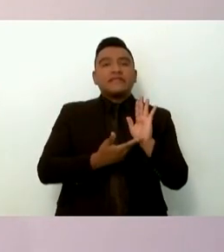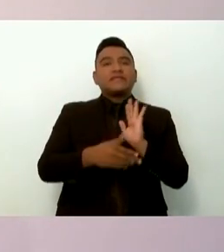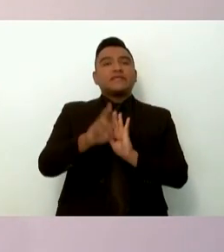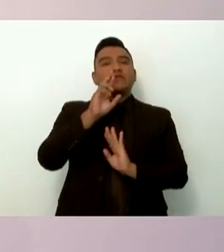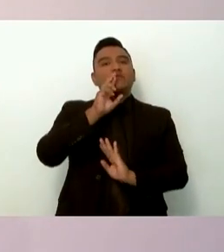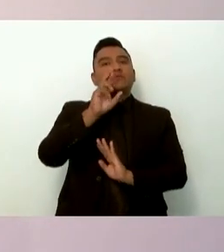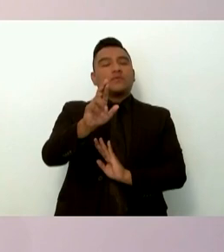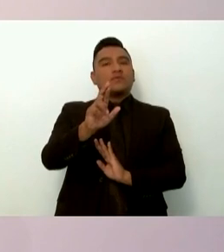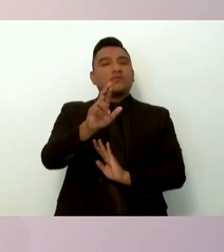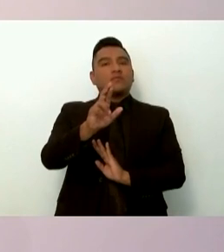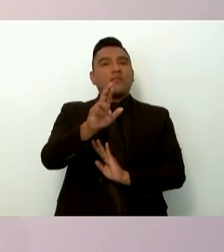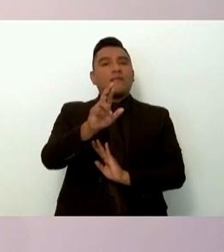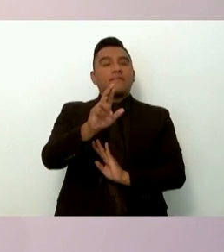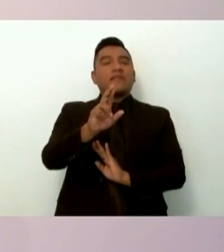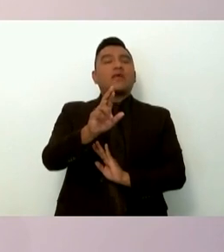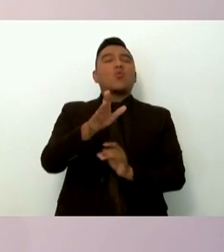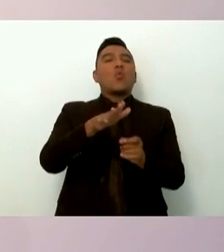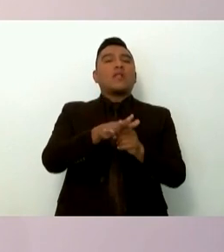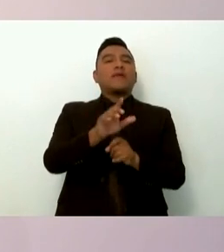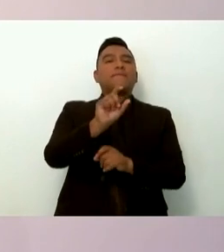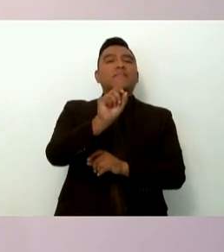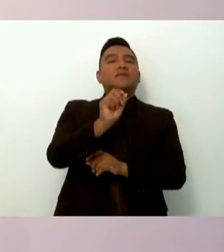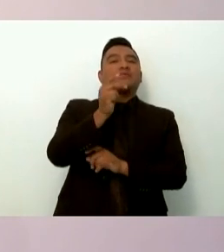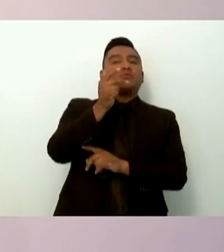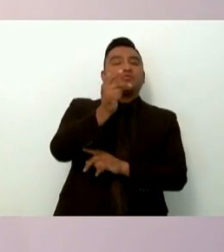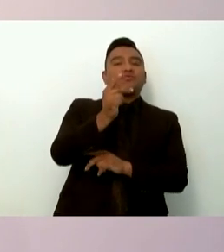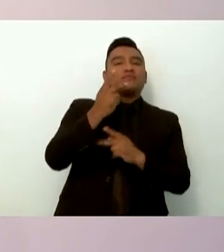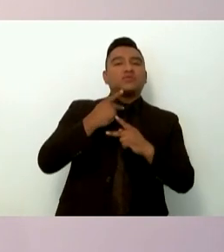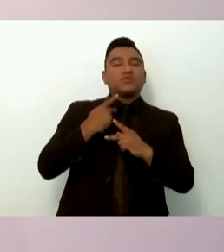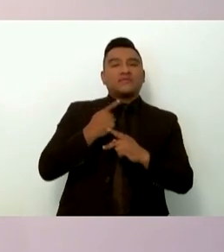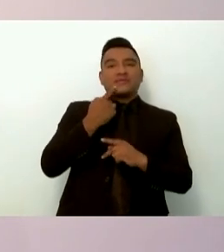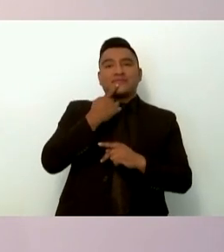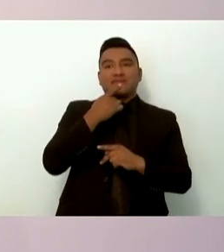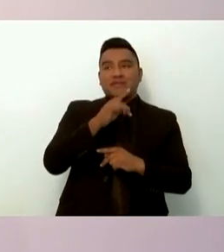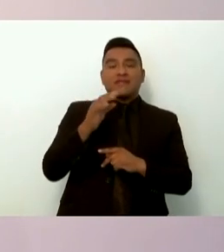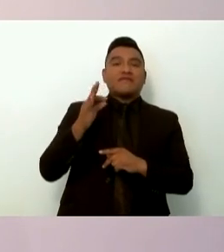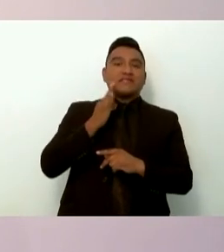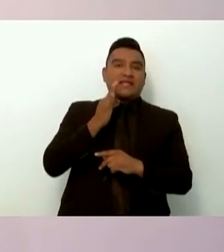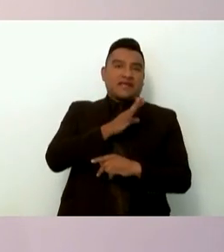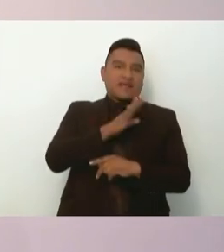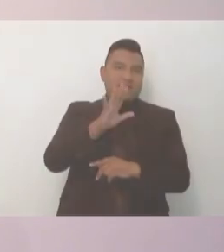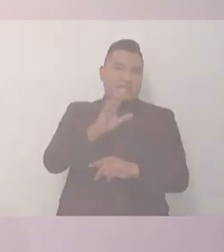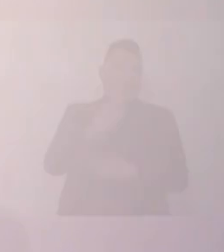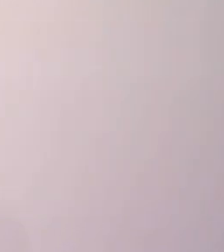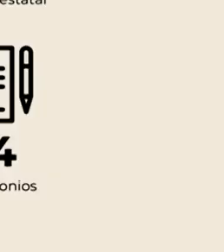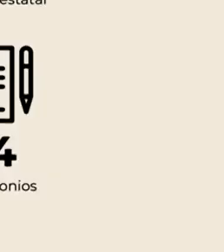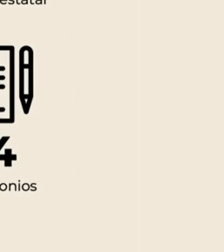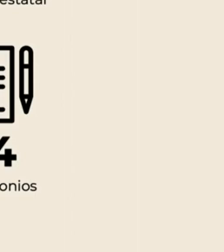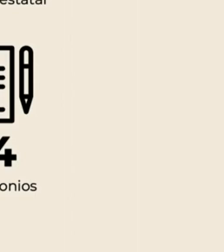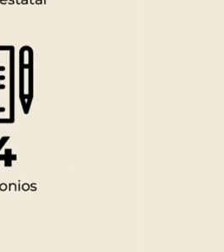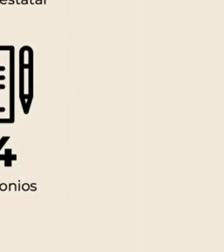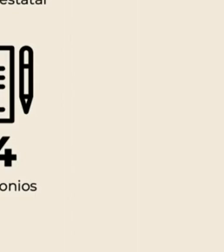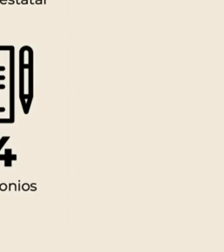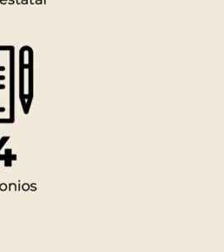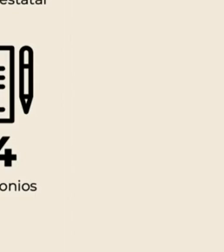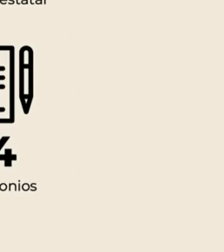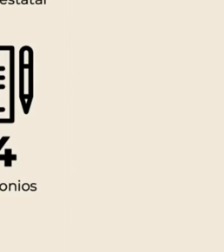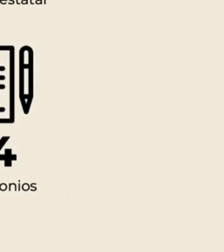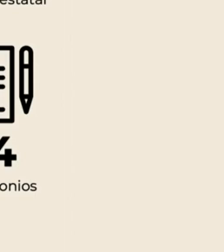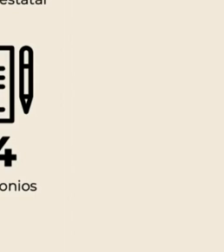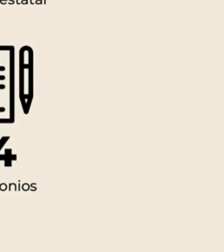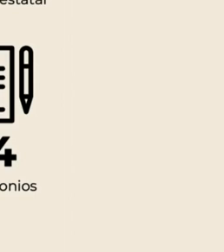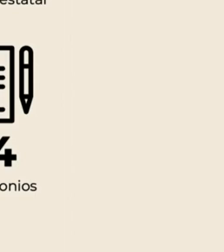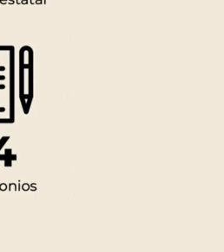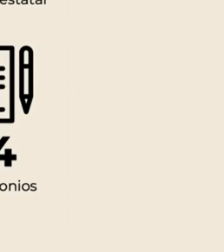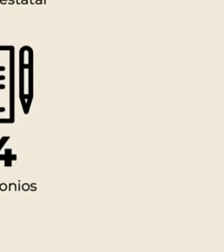obtener 28 declaraciones que obran en los expedientes de la Fiscalía General de la República, cinco documentos de la Secretaría de la Defensa Nacional,